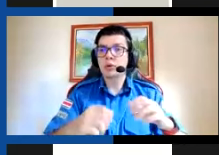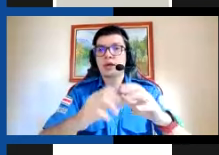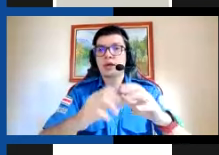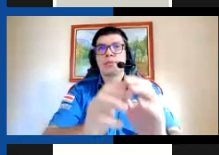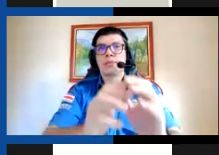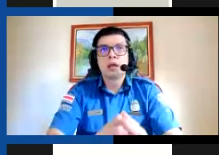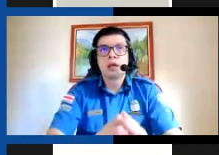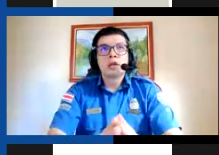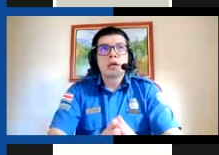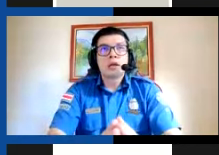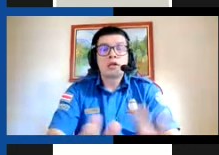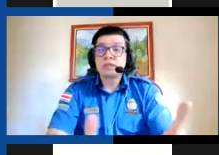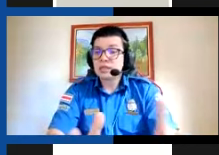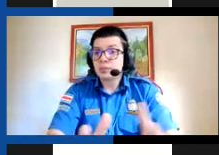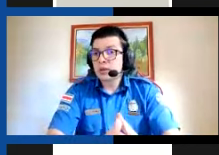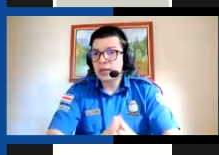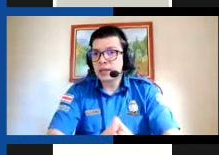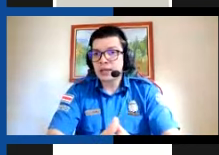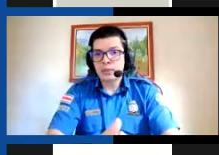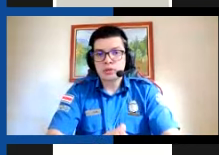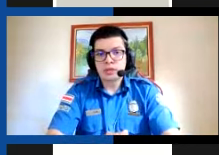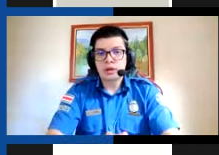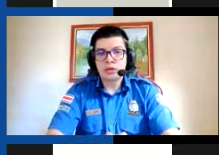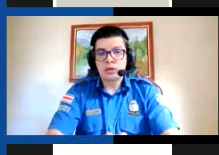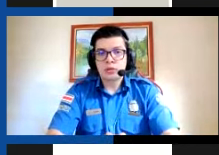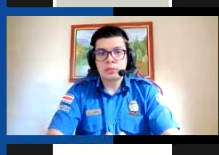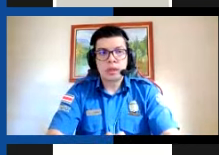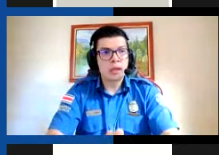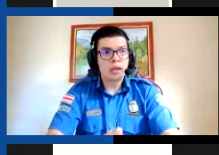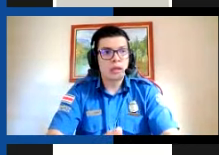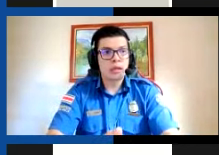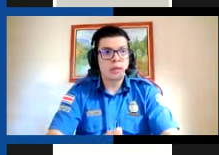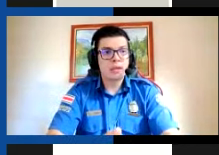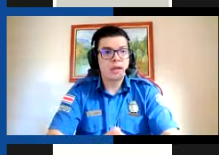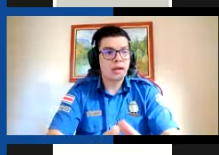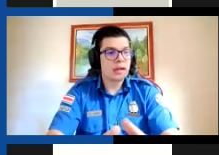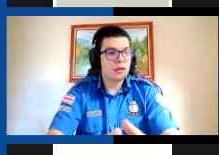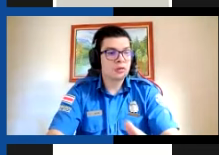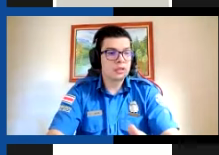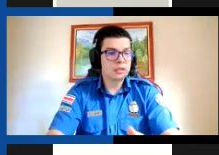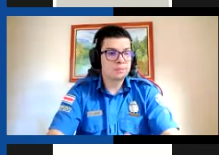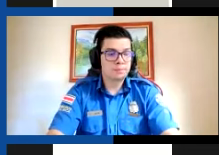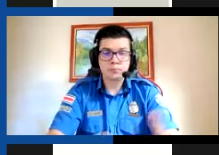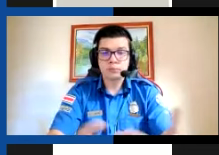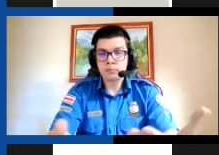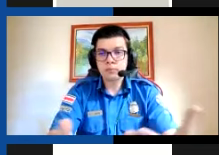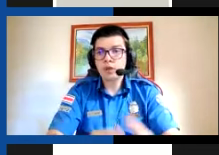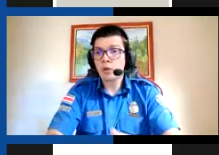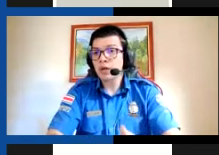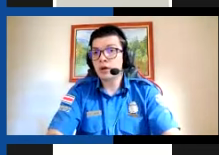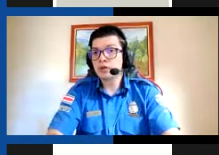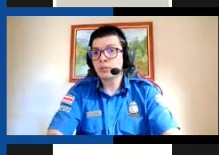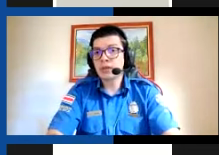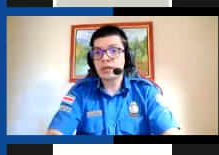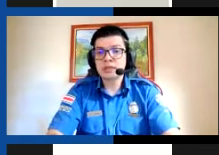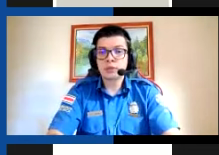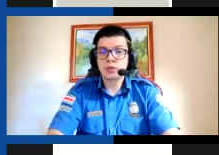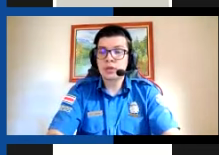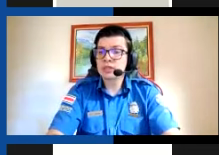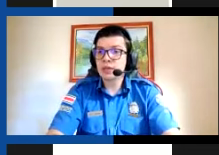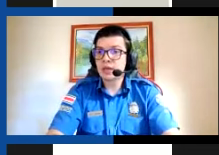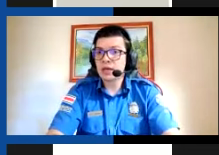debido cuidado. Entonces es importante, digamos, tenerlo todo de manera clara y concisa. Como dijeron las